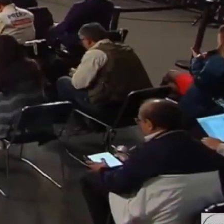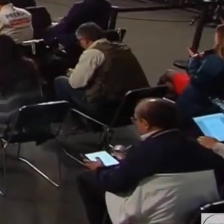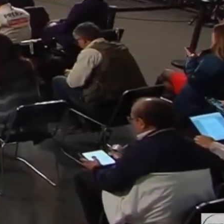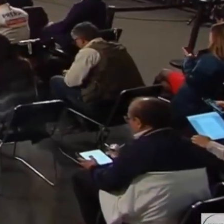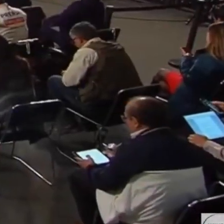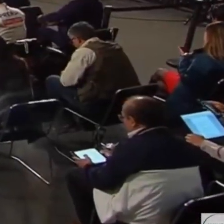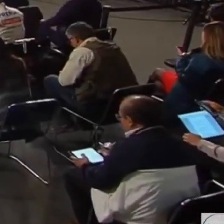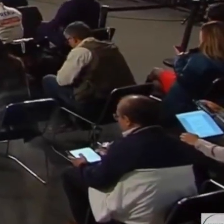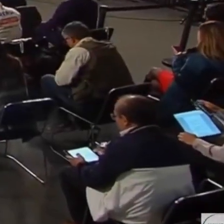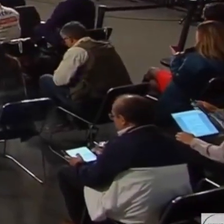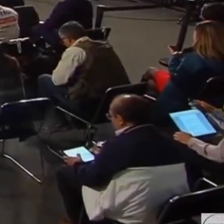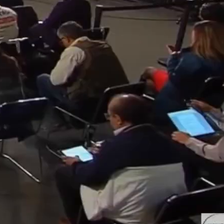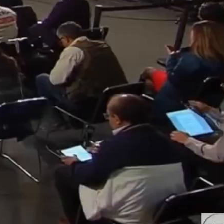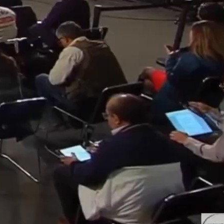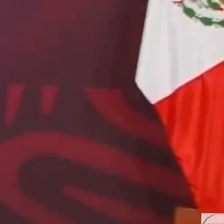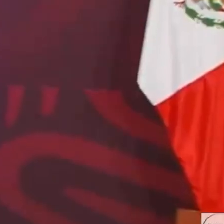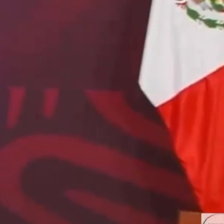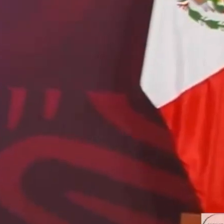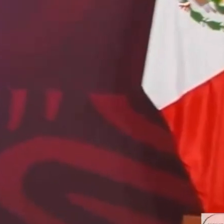económico.